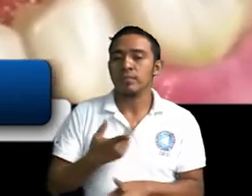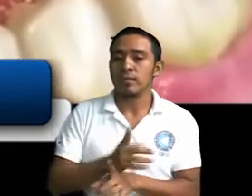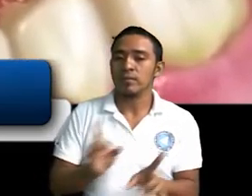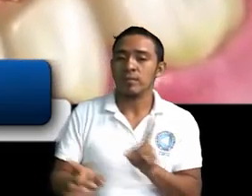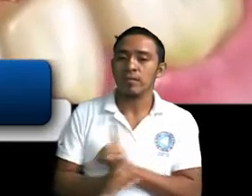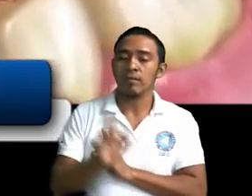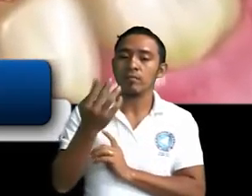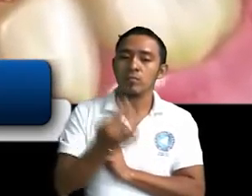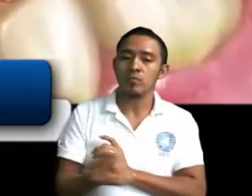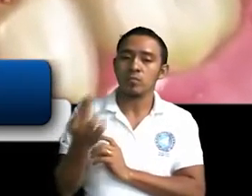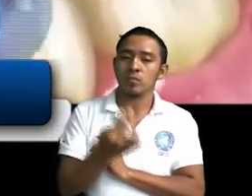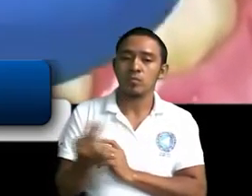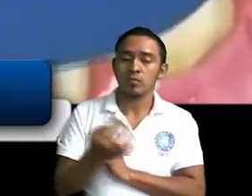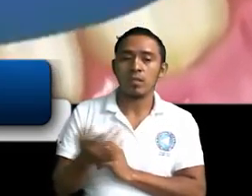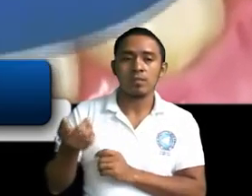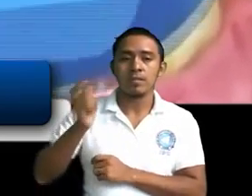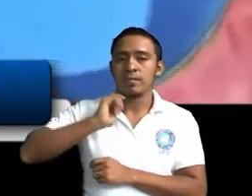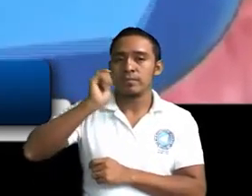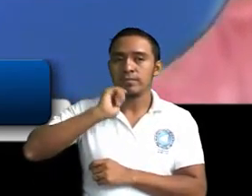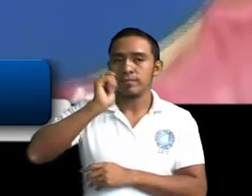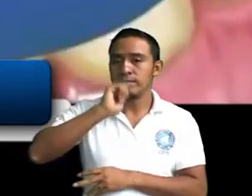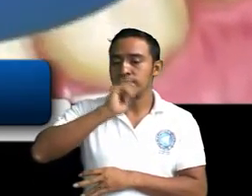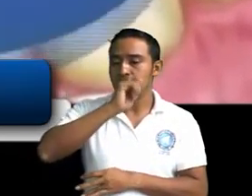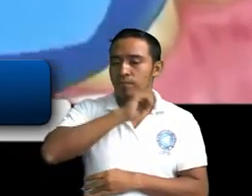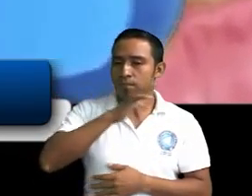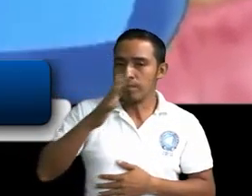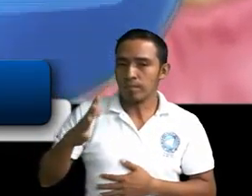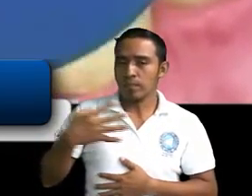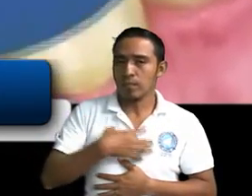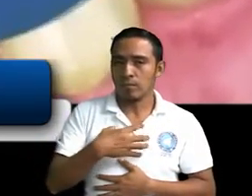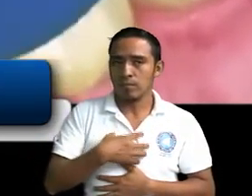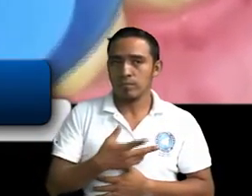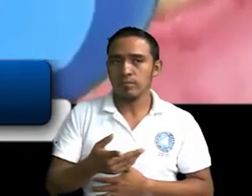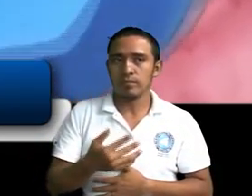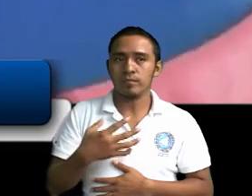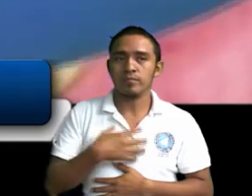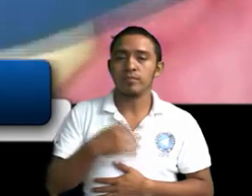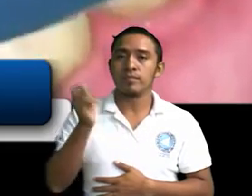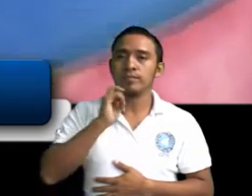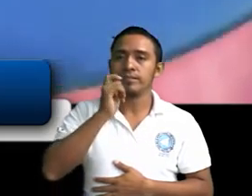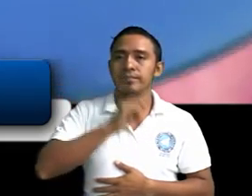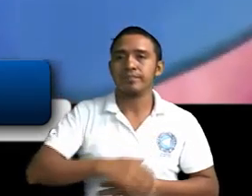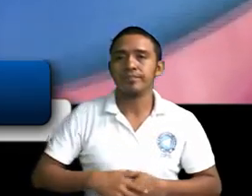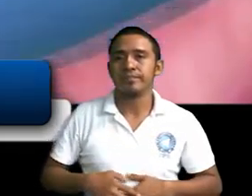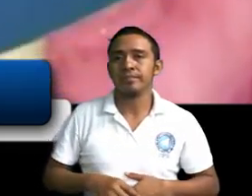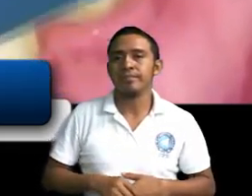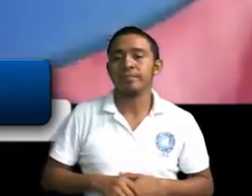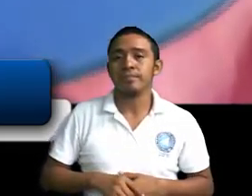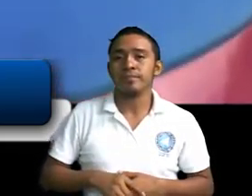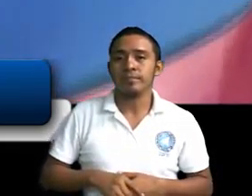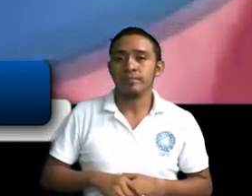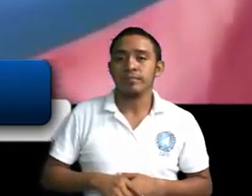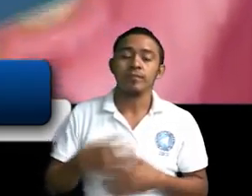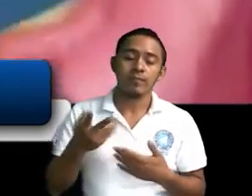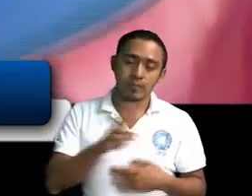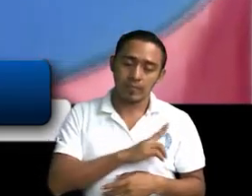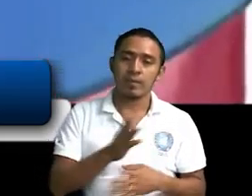debemos usar para lavar y de qué manera podemos lavar nuestros dientes mira hay diferentes recomendaciones